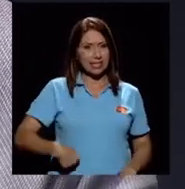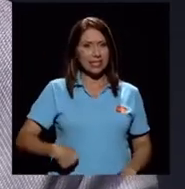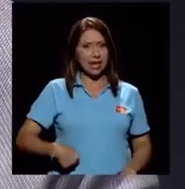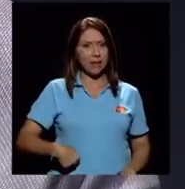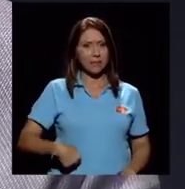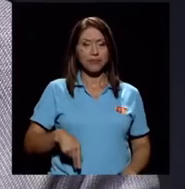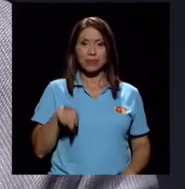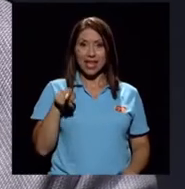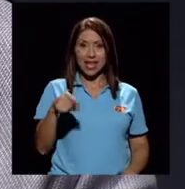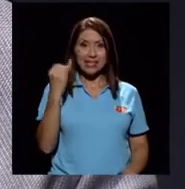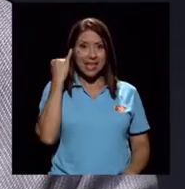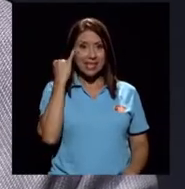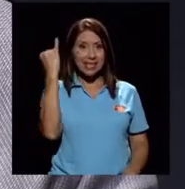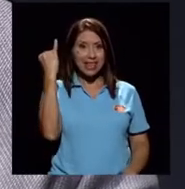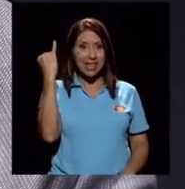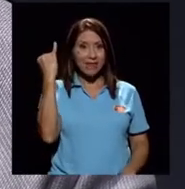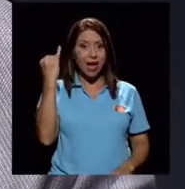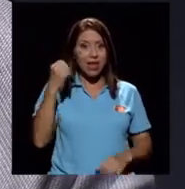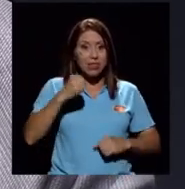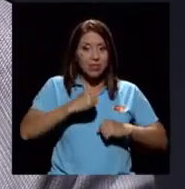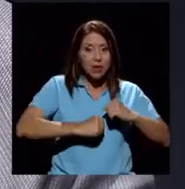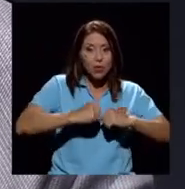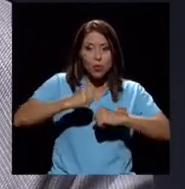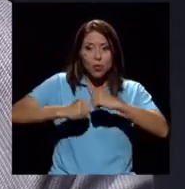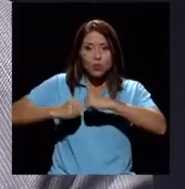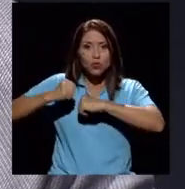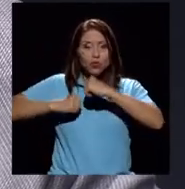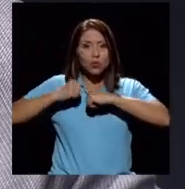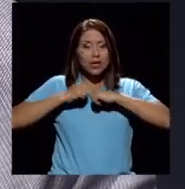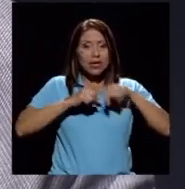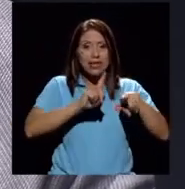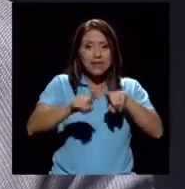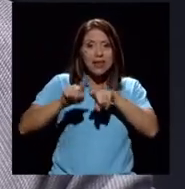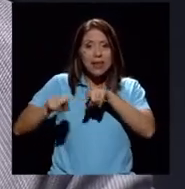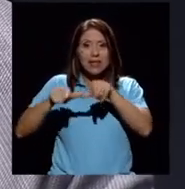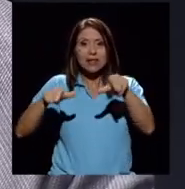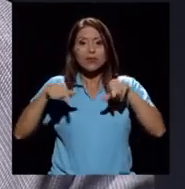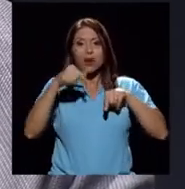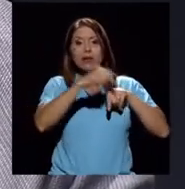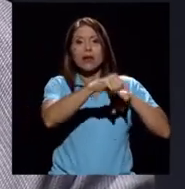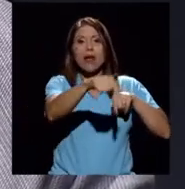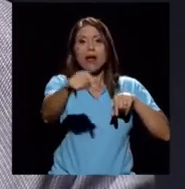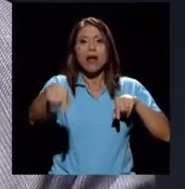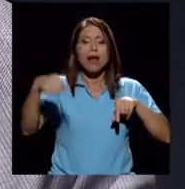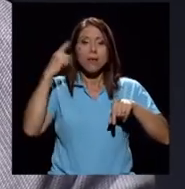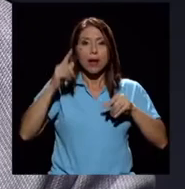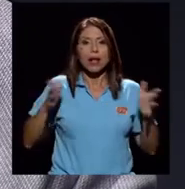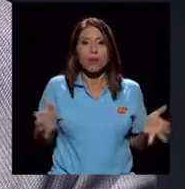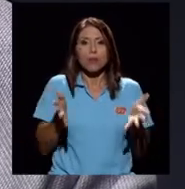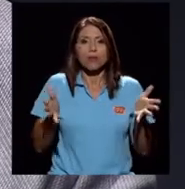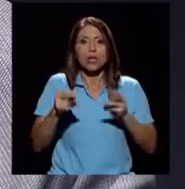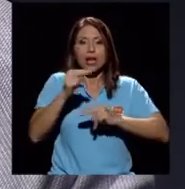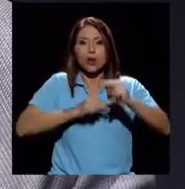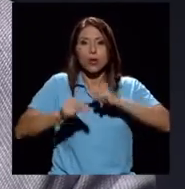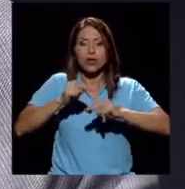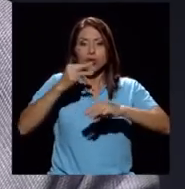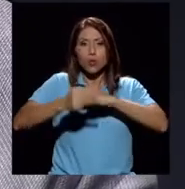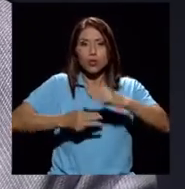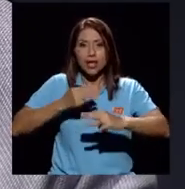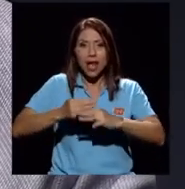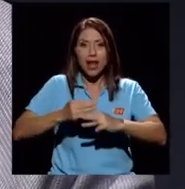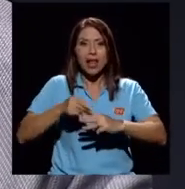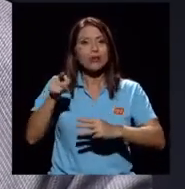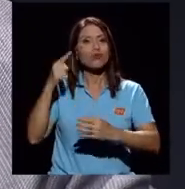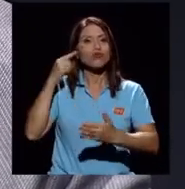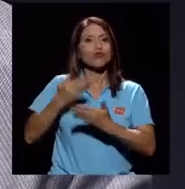iniciativa de desarrollo de infraestructura para impulsar el comercio mundial este es una muestra de